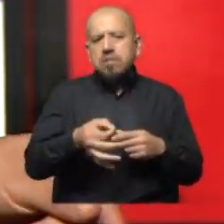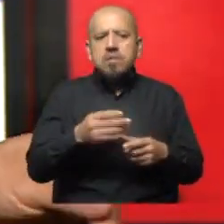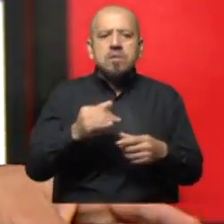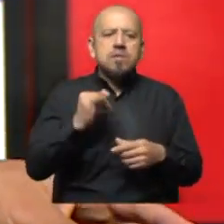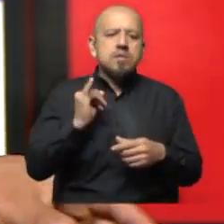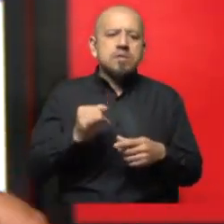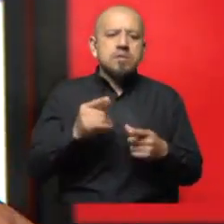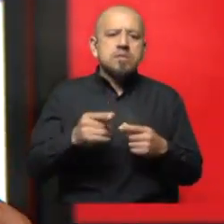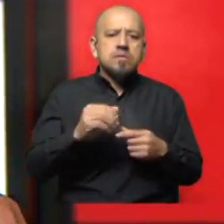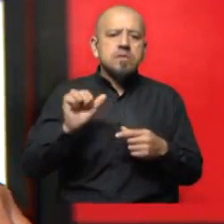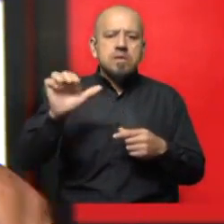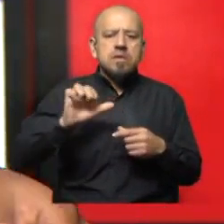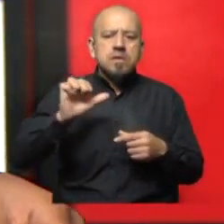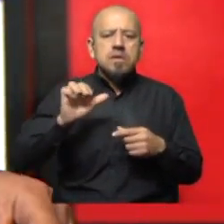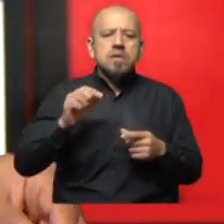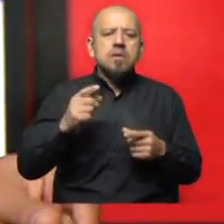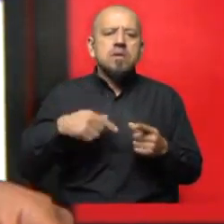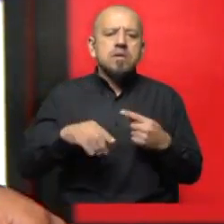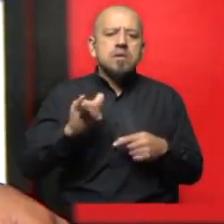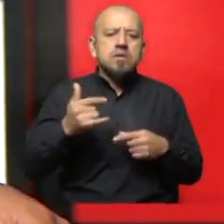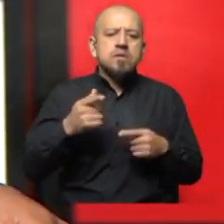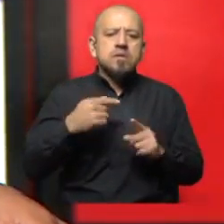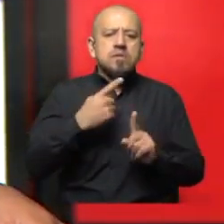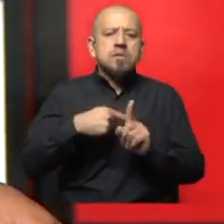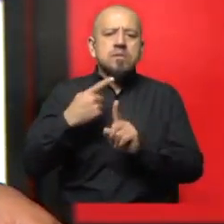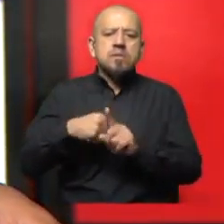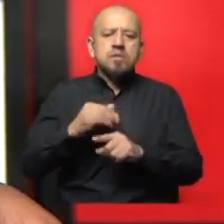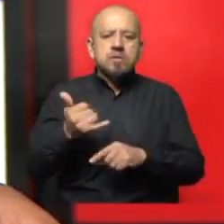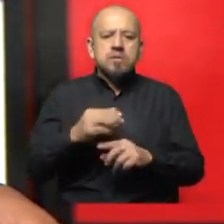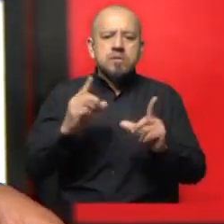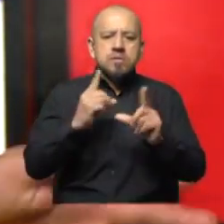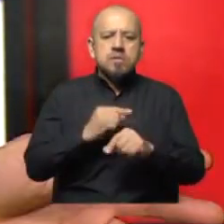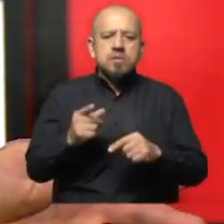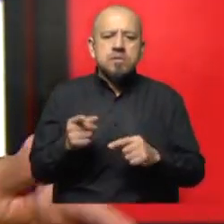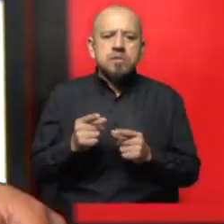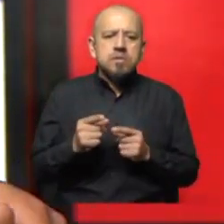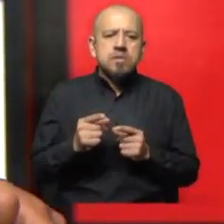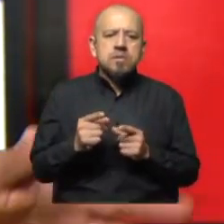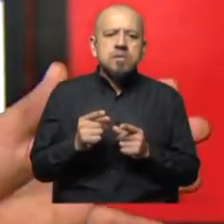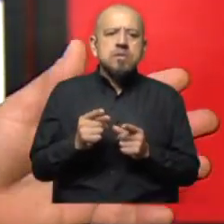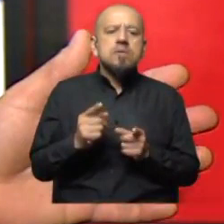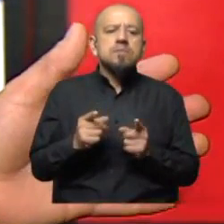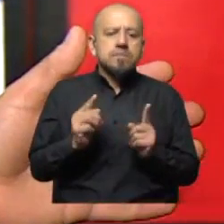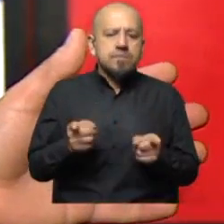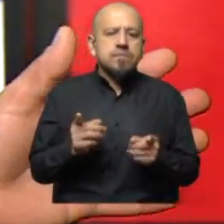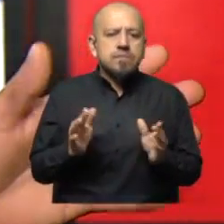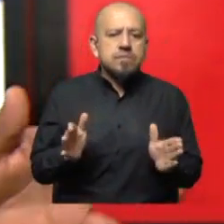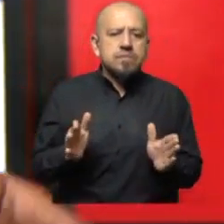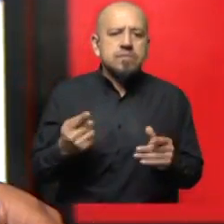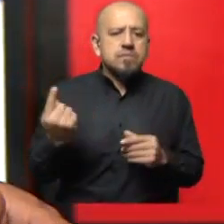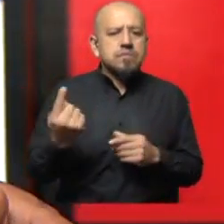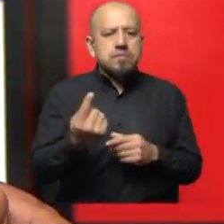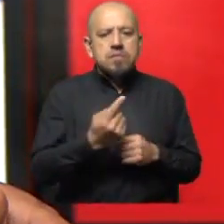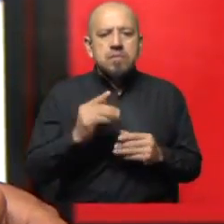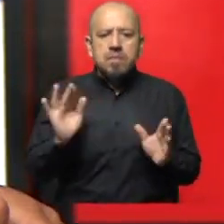en unos en enero pero se hacía unos meses estaba tomar la decisión pero bueno también la precisión cada uno la hizo